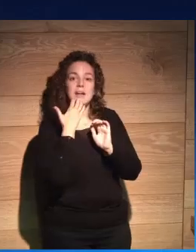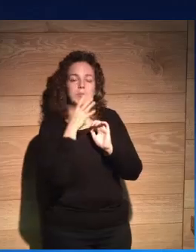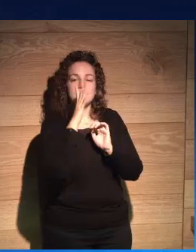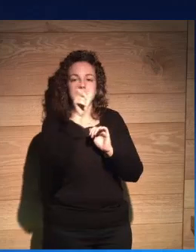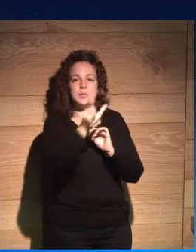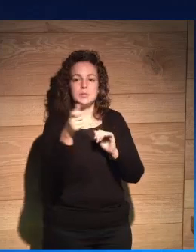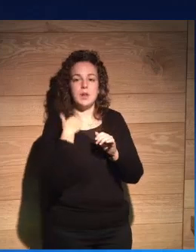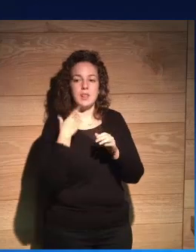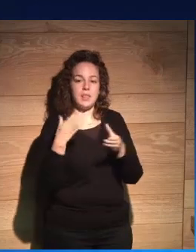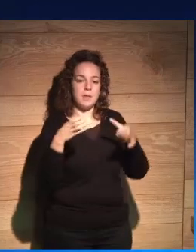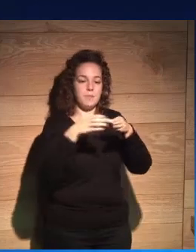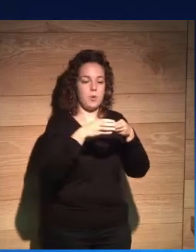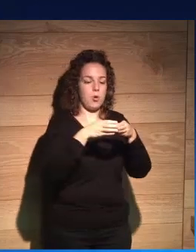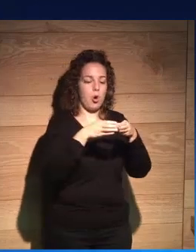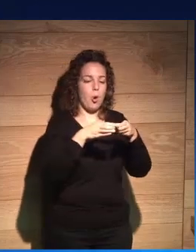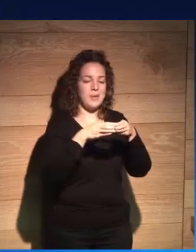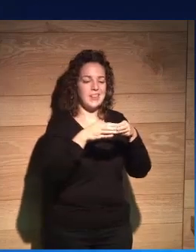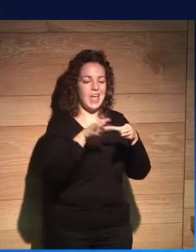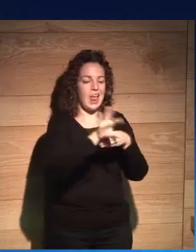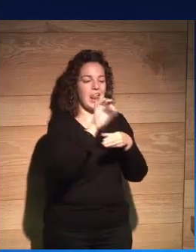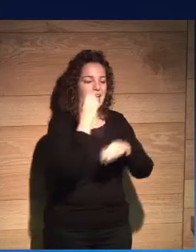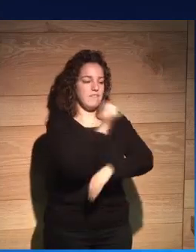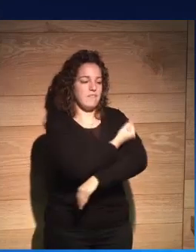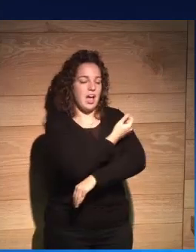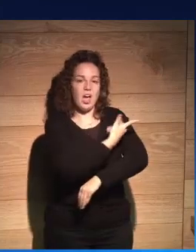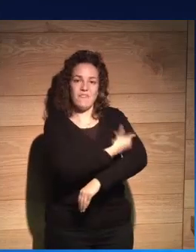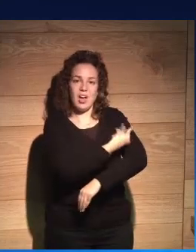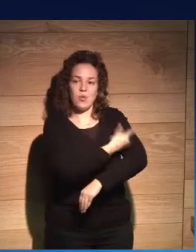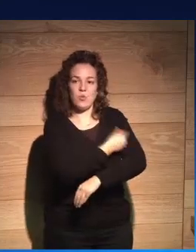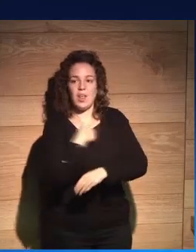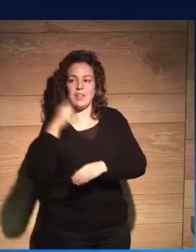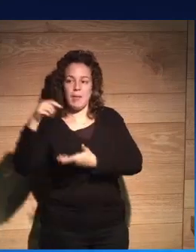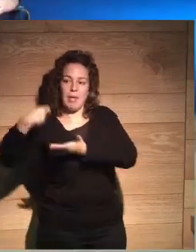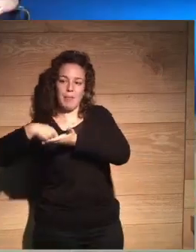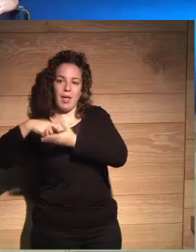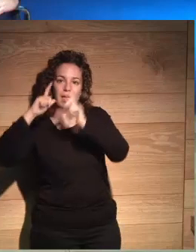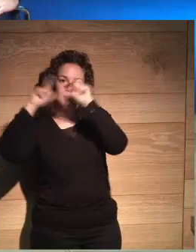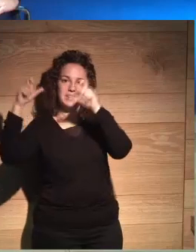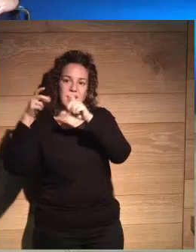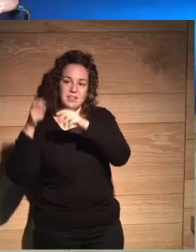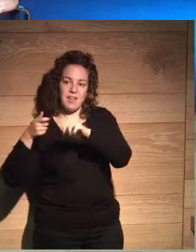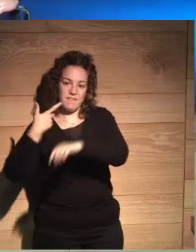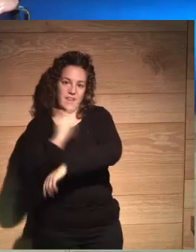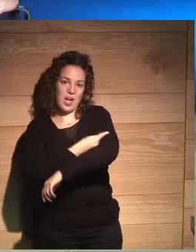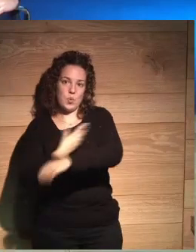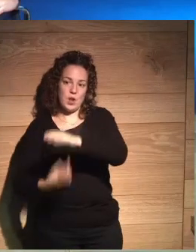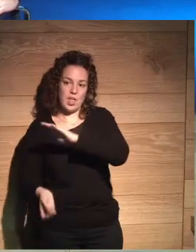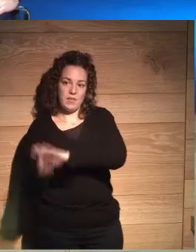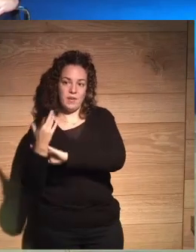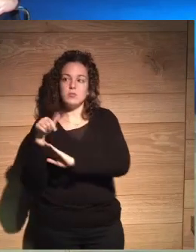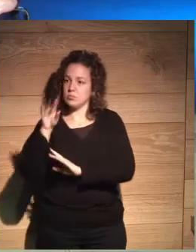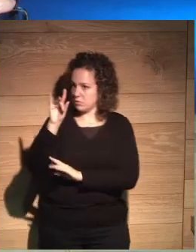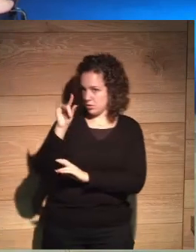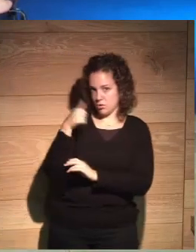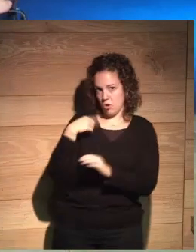gente que pertenece a un comité que tiene que decidir sobre una vacuna y cobra de la empresa que fabrica esa vacuna. Por supuesto. No, por supuesto. Es decir, eso no